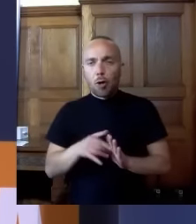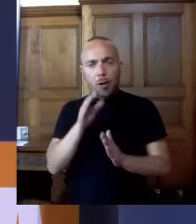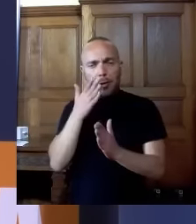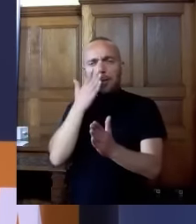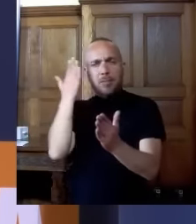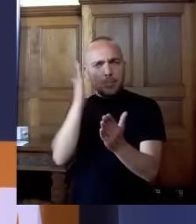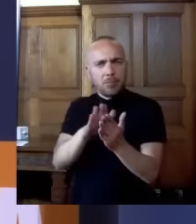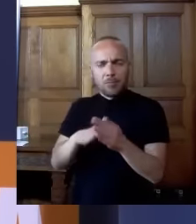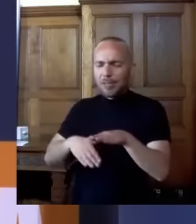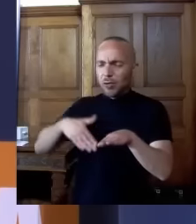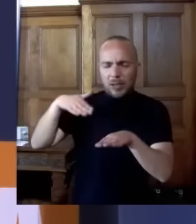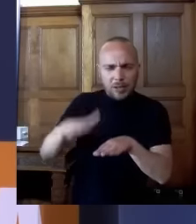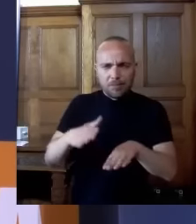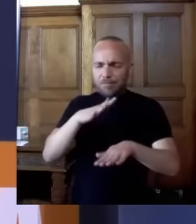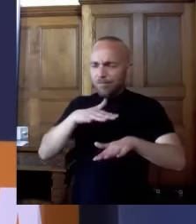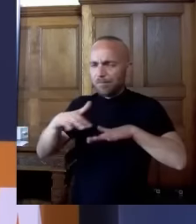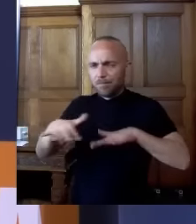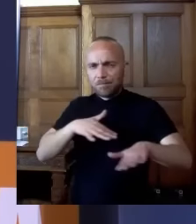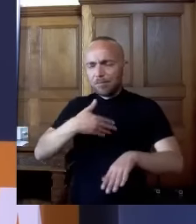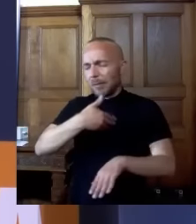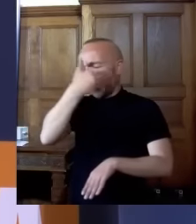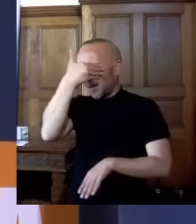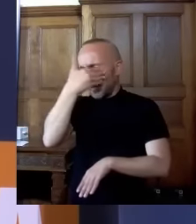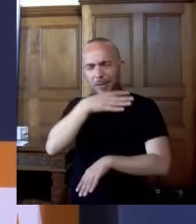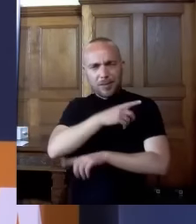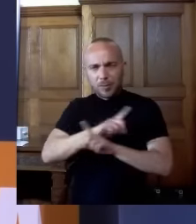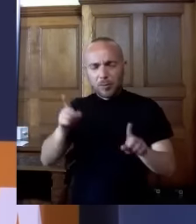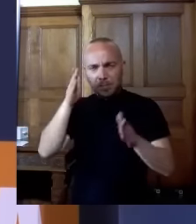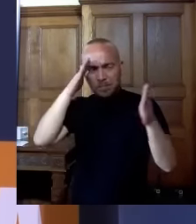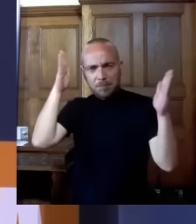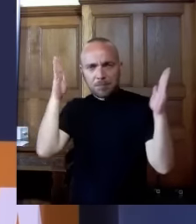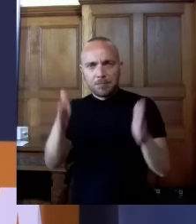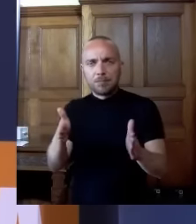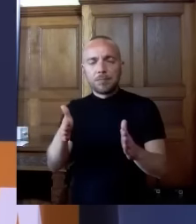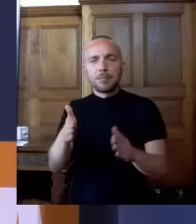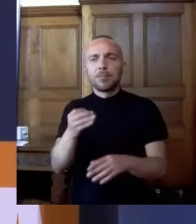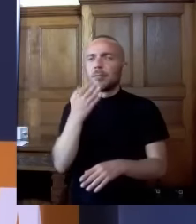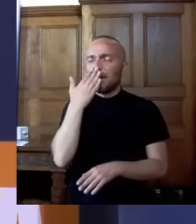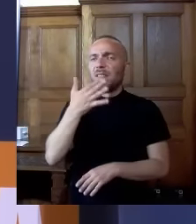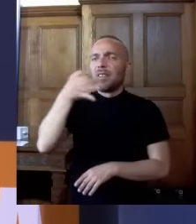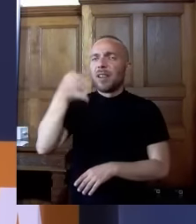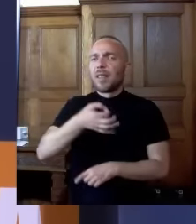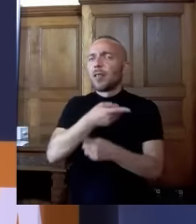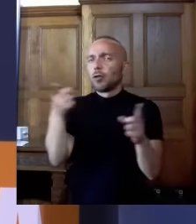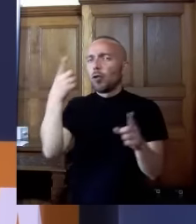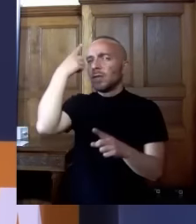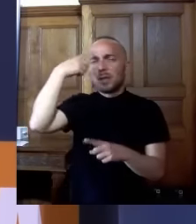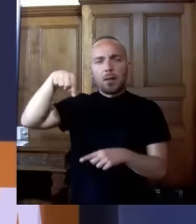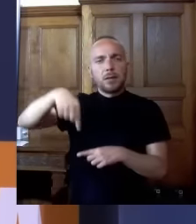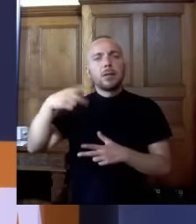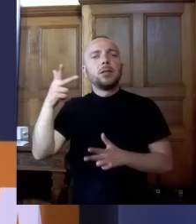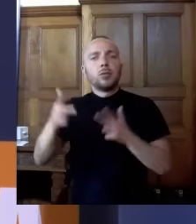paso adelante que es el momento de no mirar para otro lado y hay una verdad que todas sabéis en